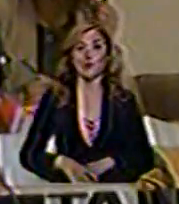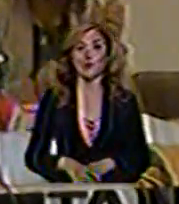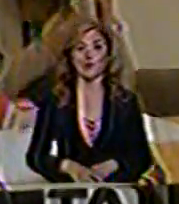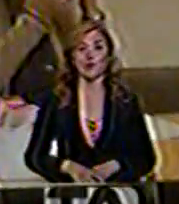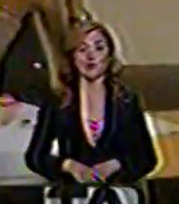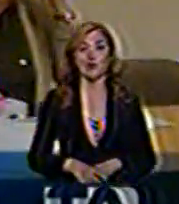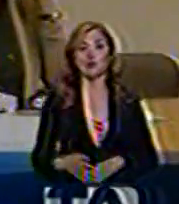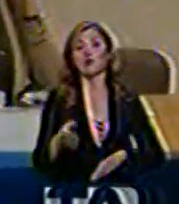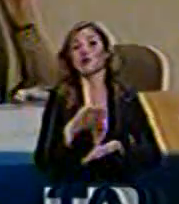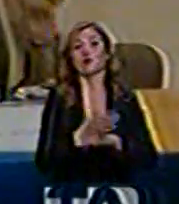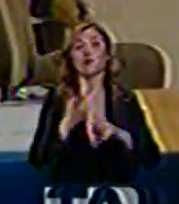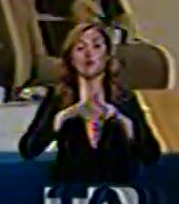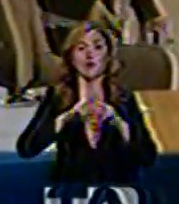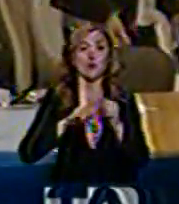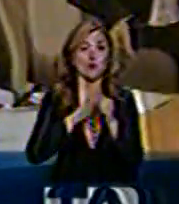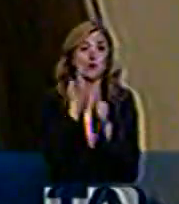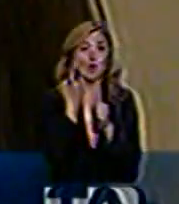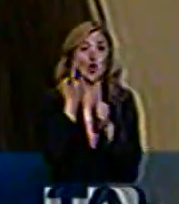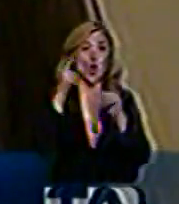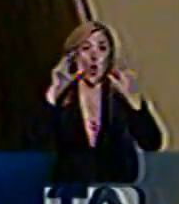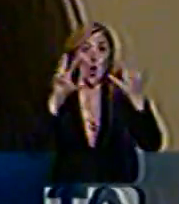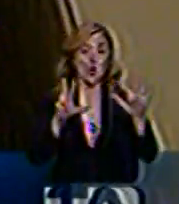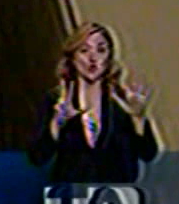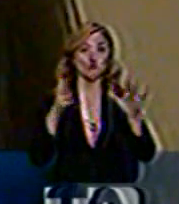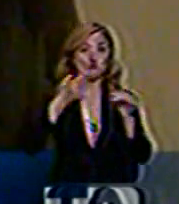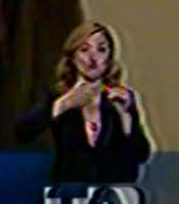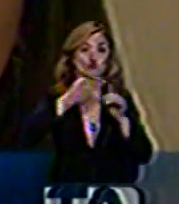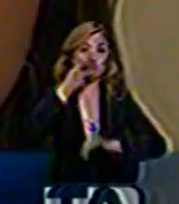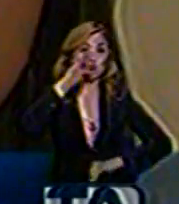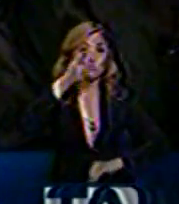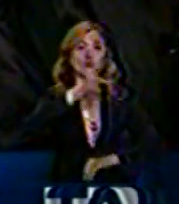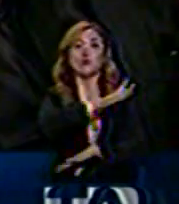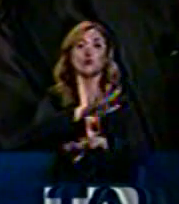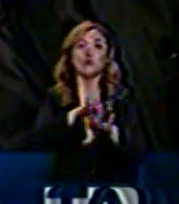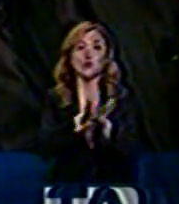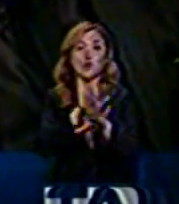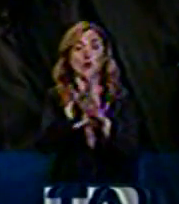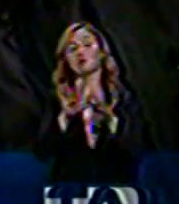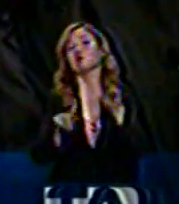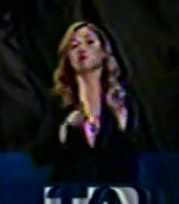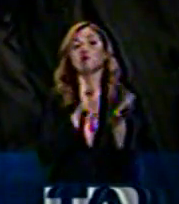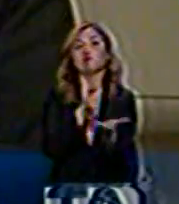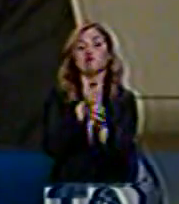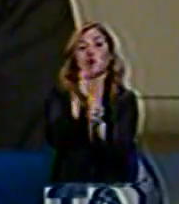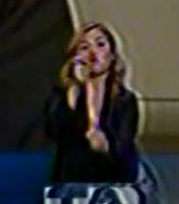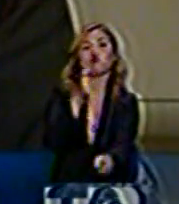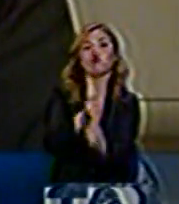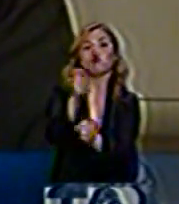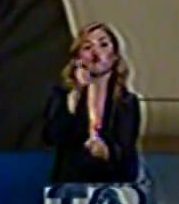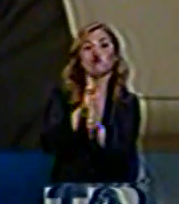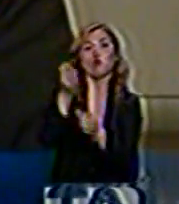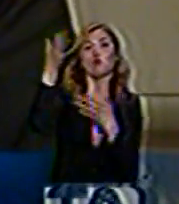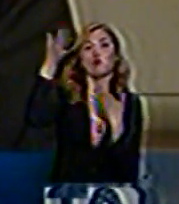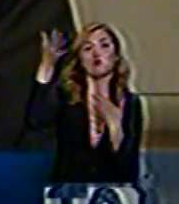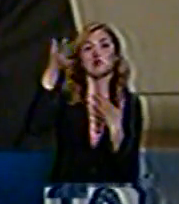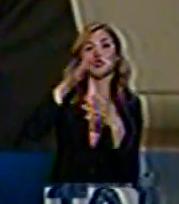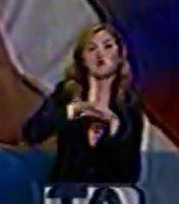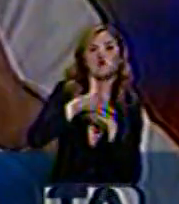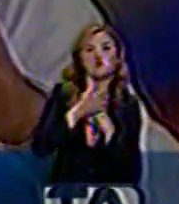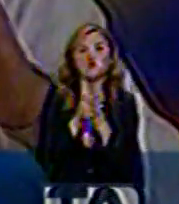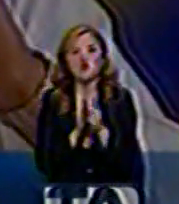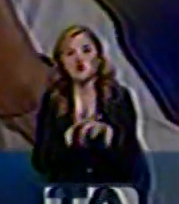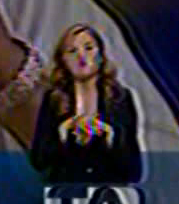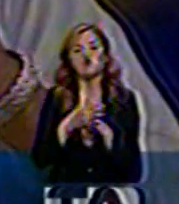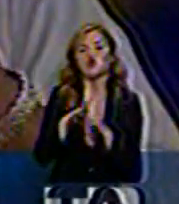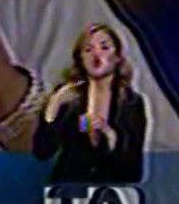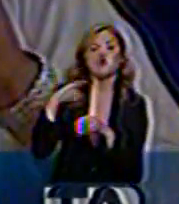Fue previo al inicio de las primeras 8 audiencias públicas relacionadas con presuntos casos de persecución política y abusos de la justicia durante la